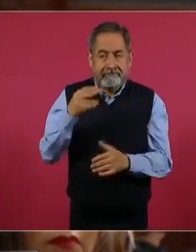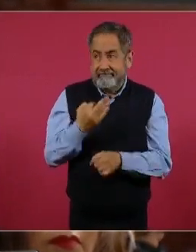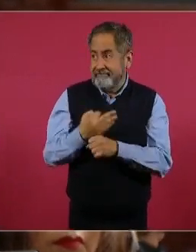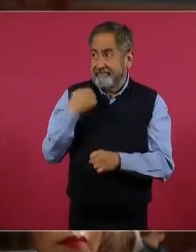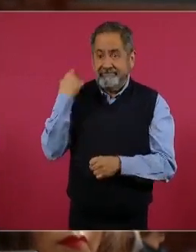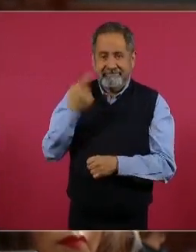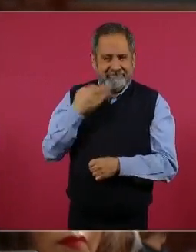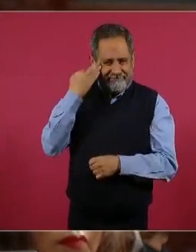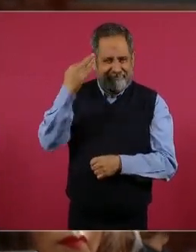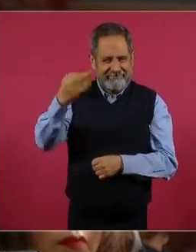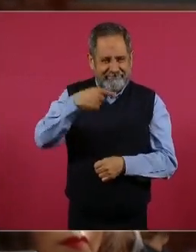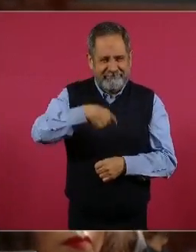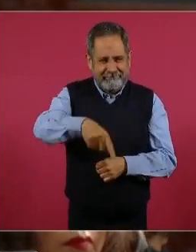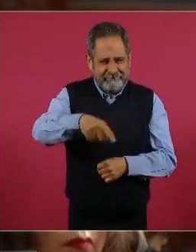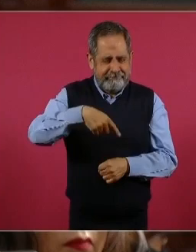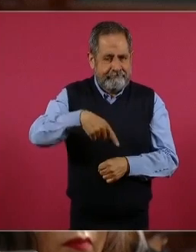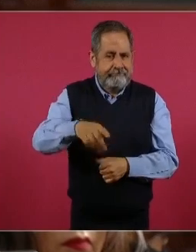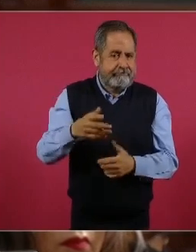que hay tantos